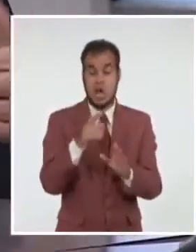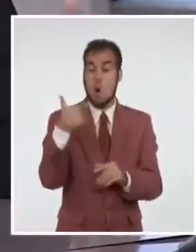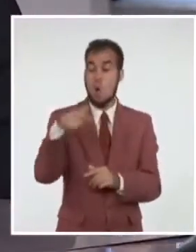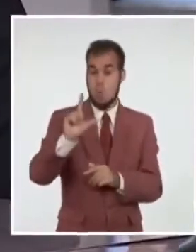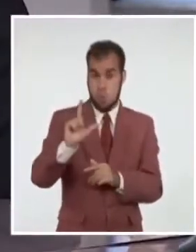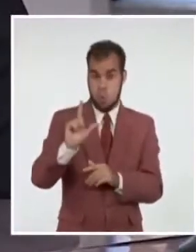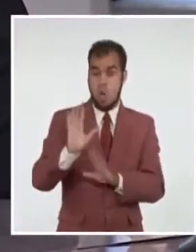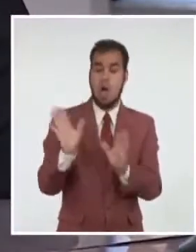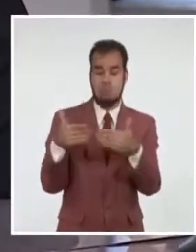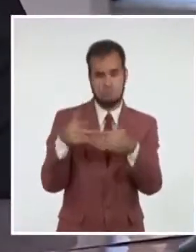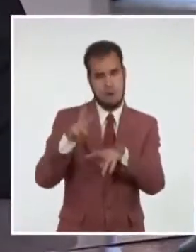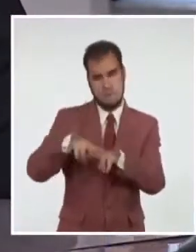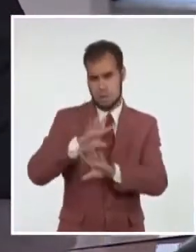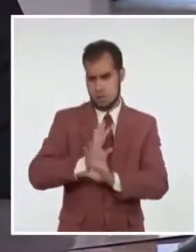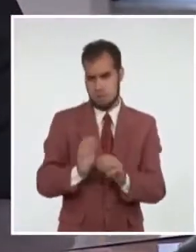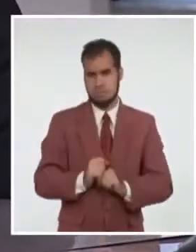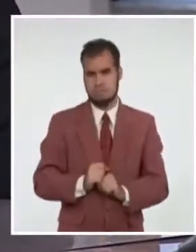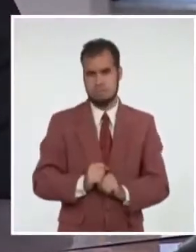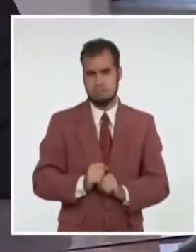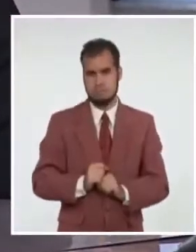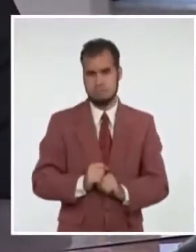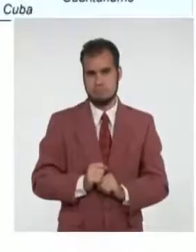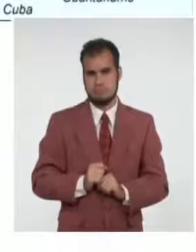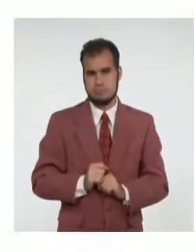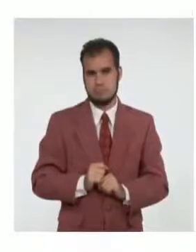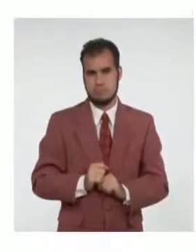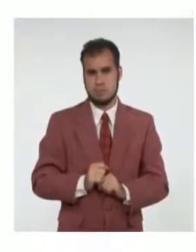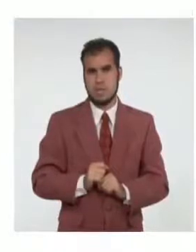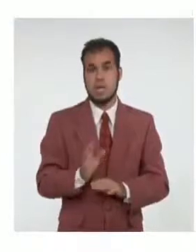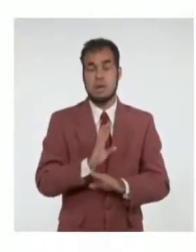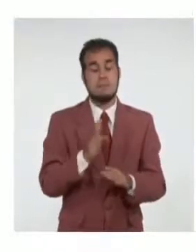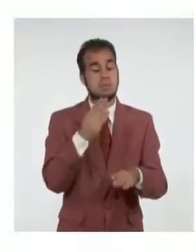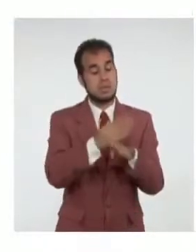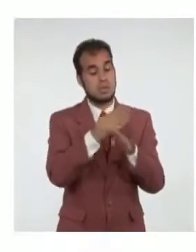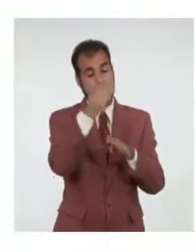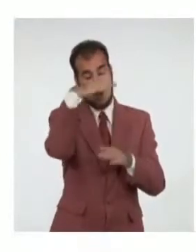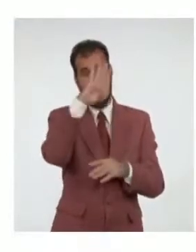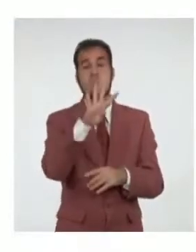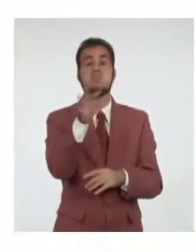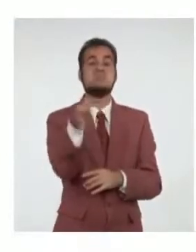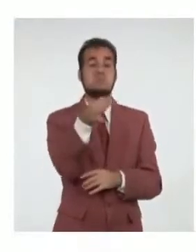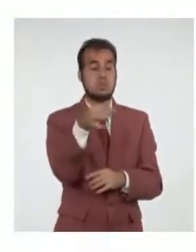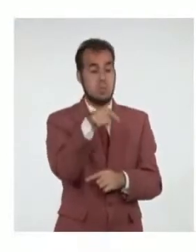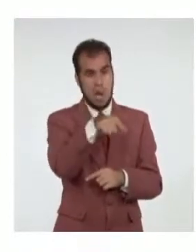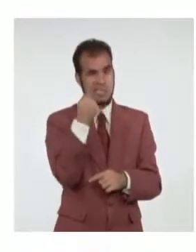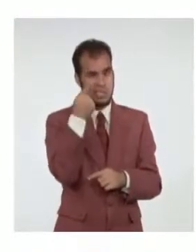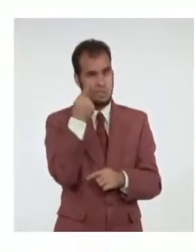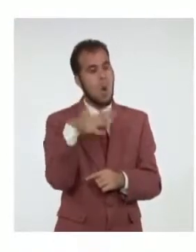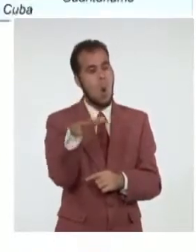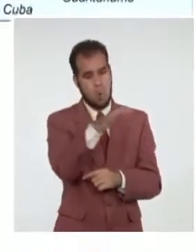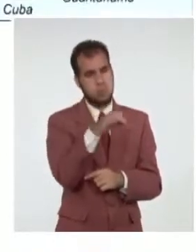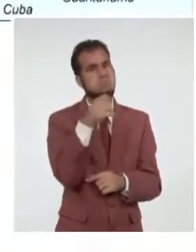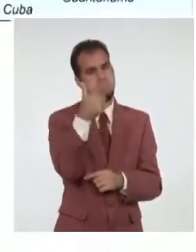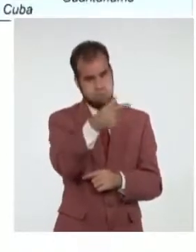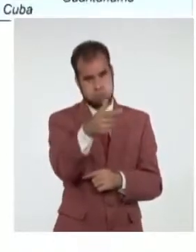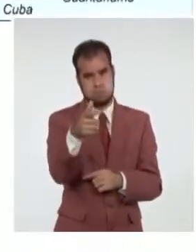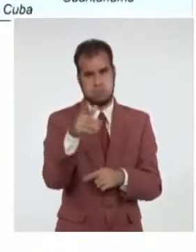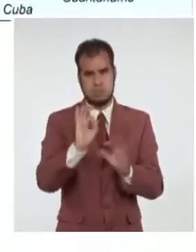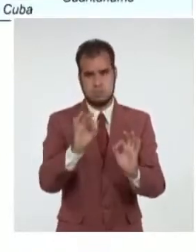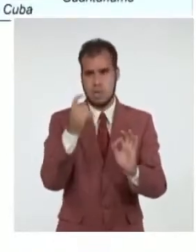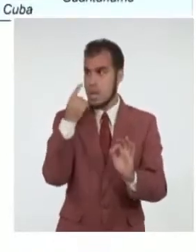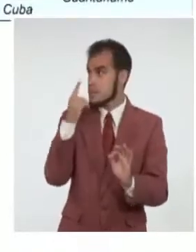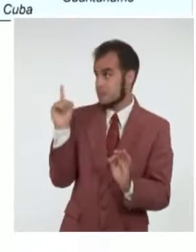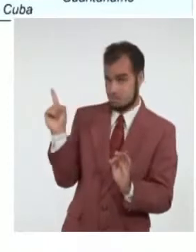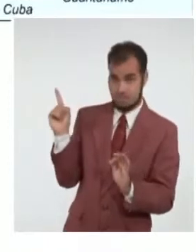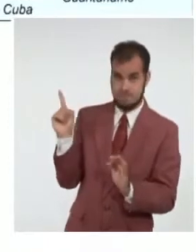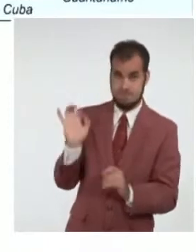completa. Está cerrando 4 municipios de Santiago, está cerrando, creo que había un mapa por allí. Pónganme, a ver si el mapa, miren el